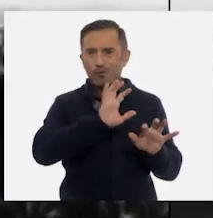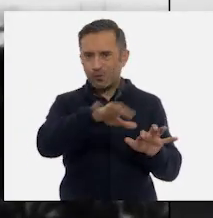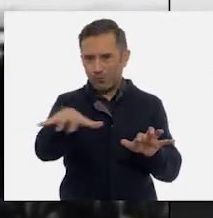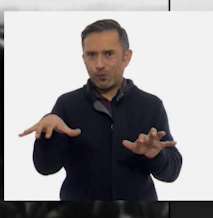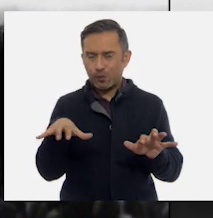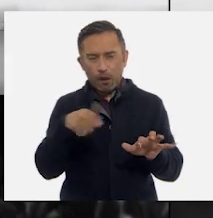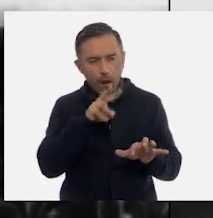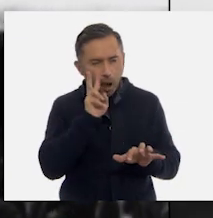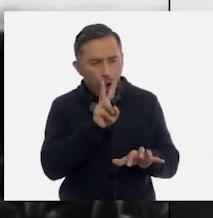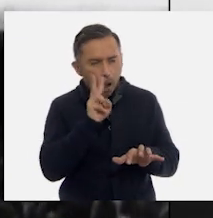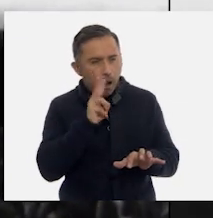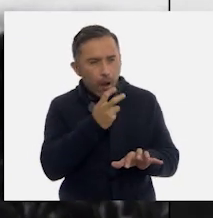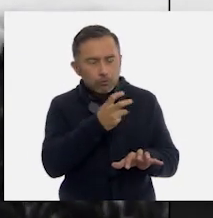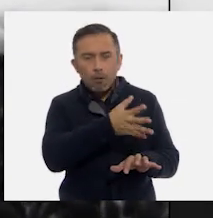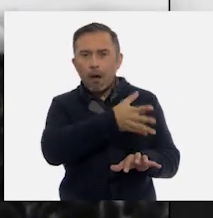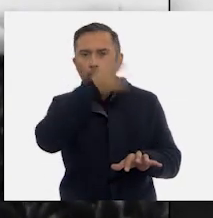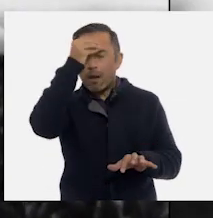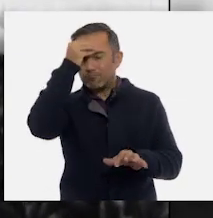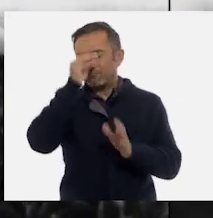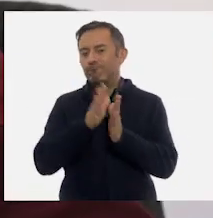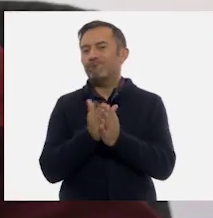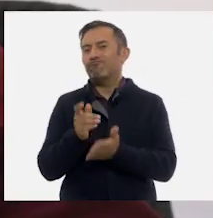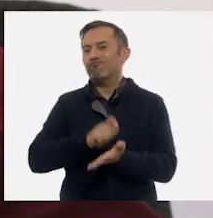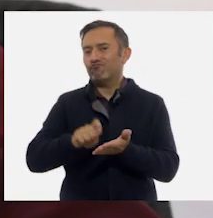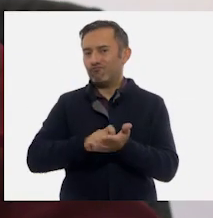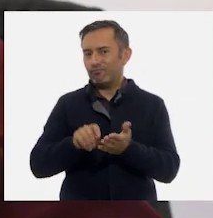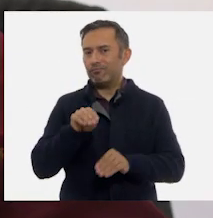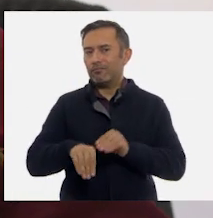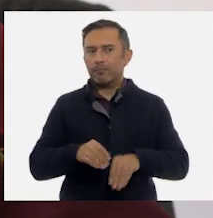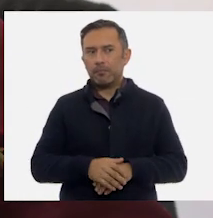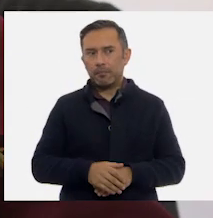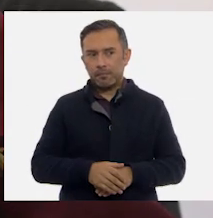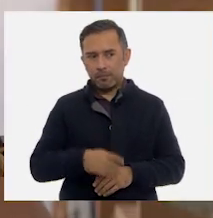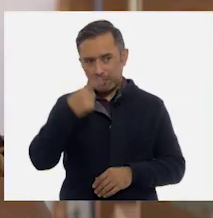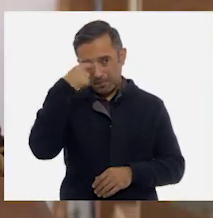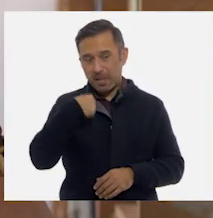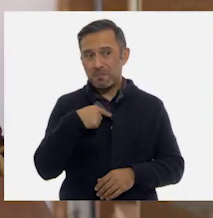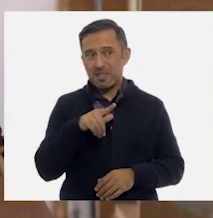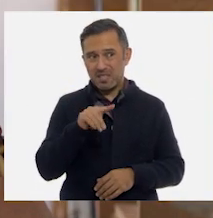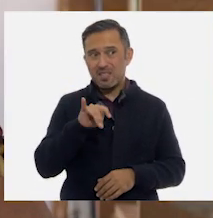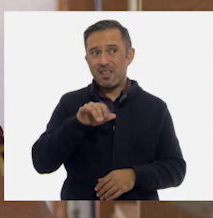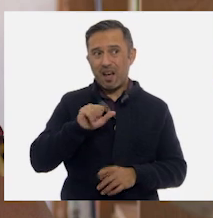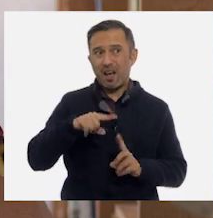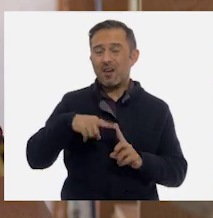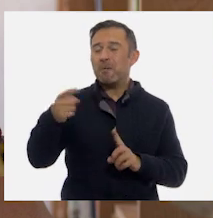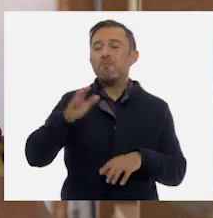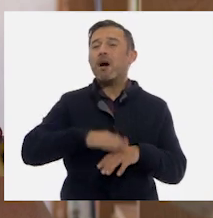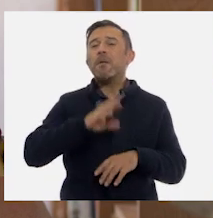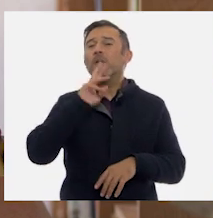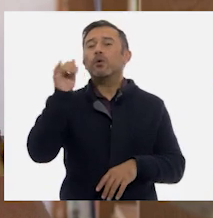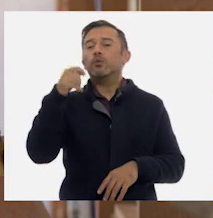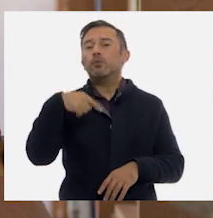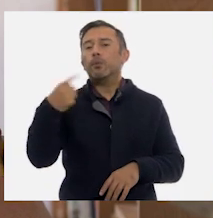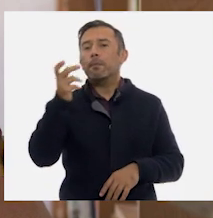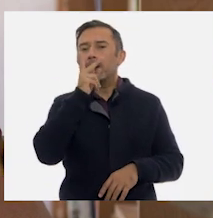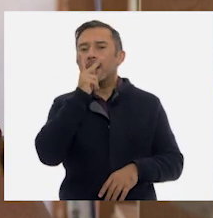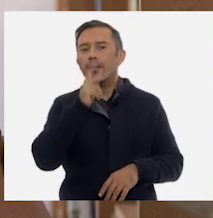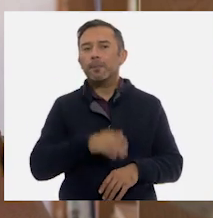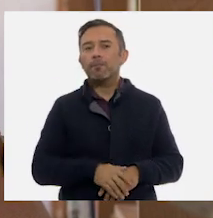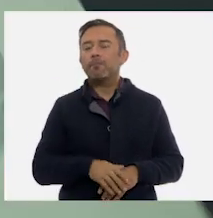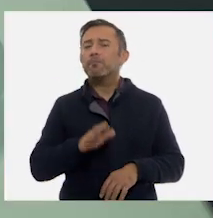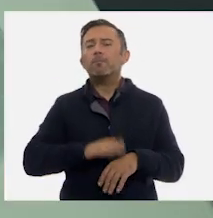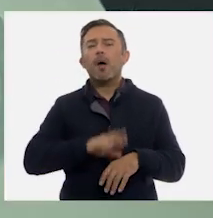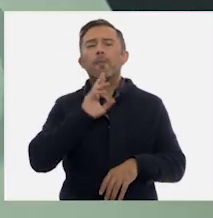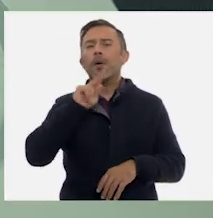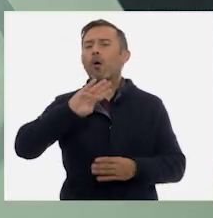de personajes. Para mi tía lo máximo era su padre, ¿sí? Lo mejor del mundo era su